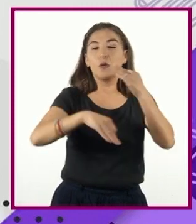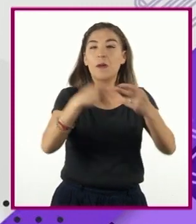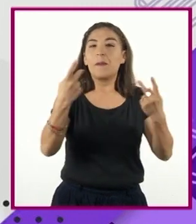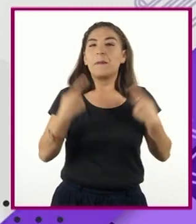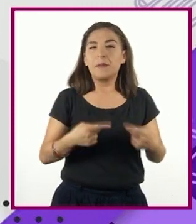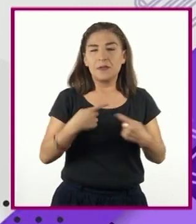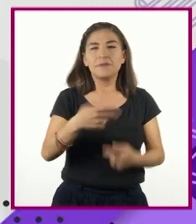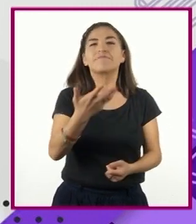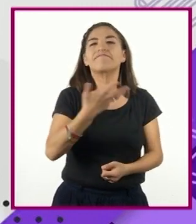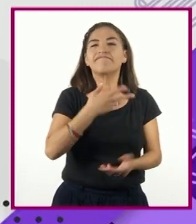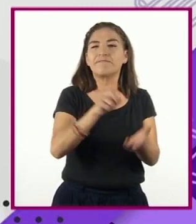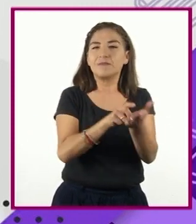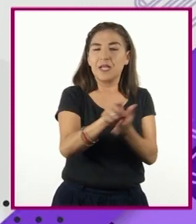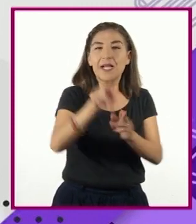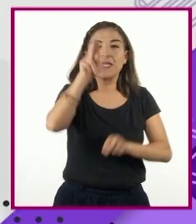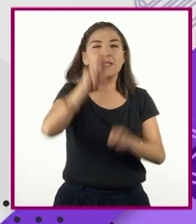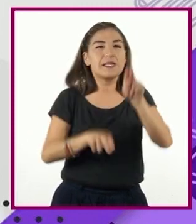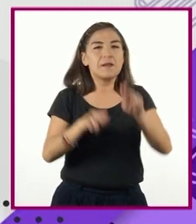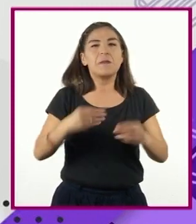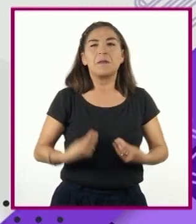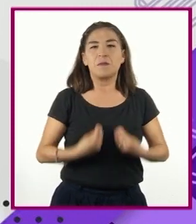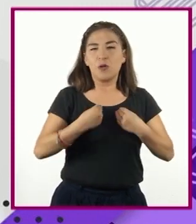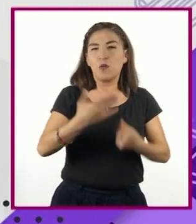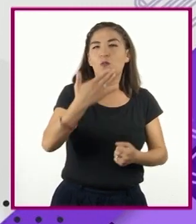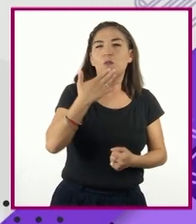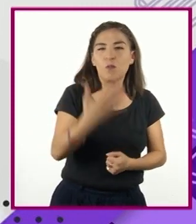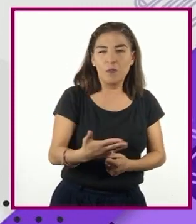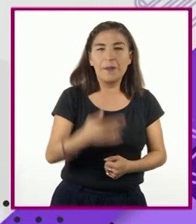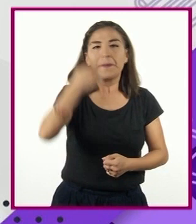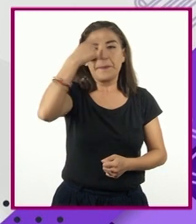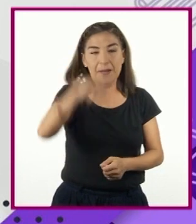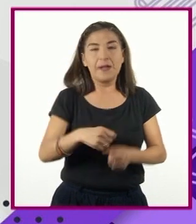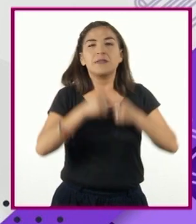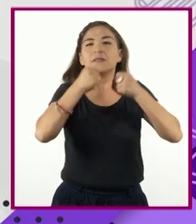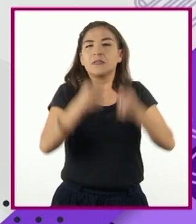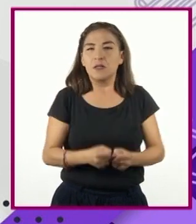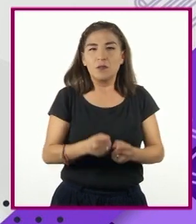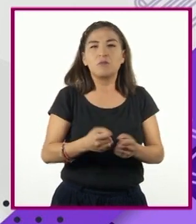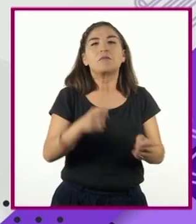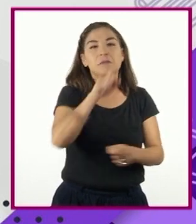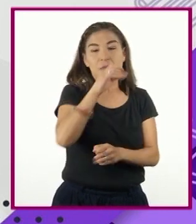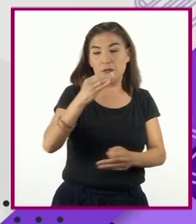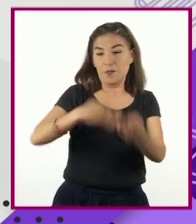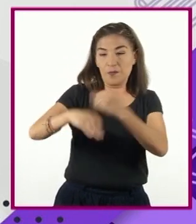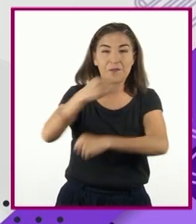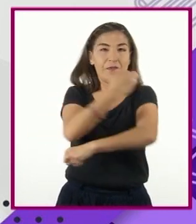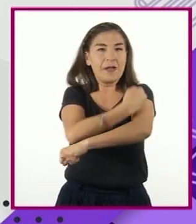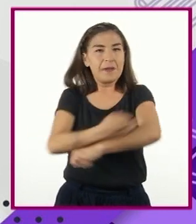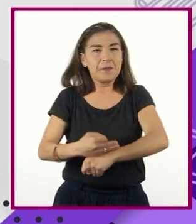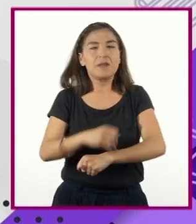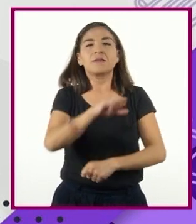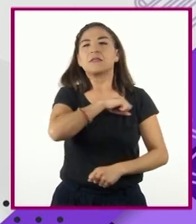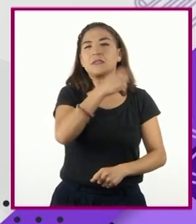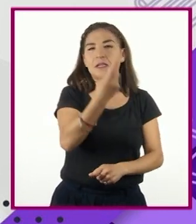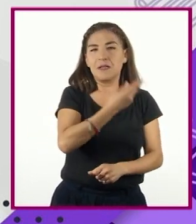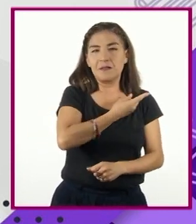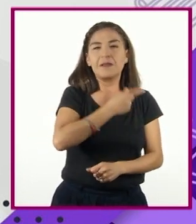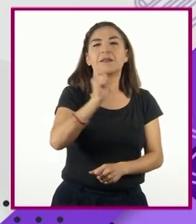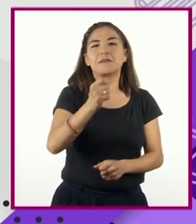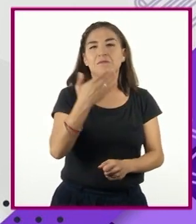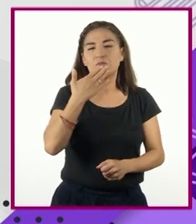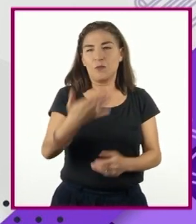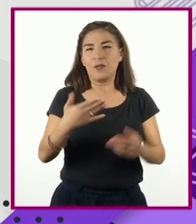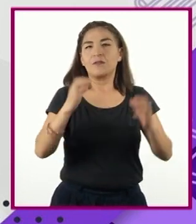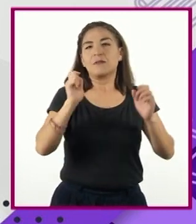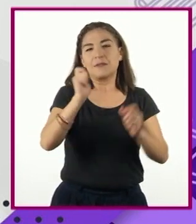tiene derecho a un nivel de vida adecuado que le asegure, así como a su familia, la salud y el